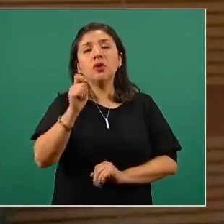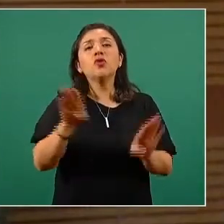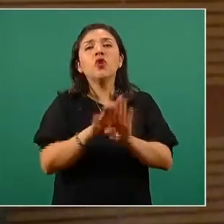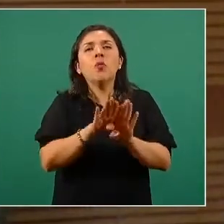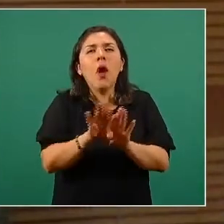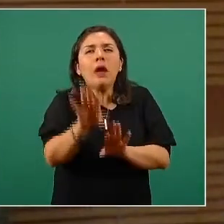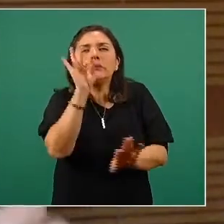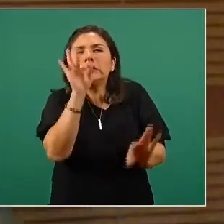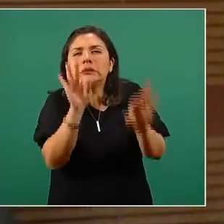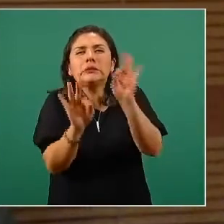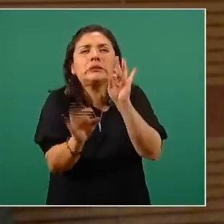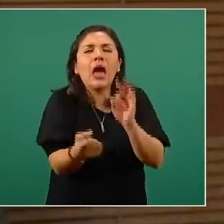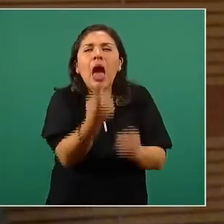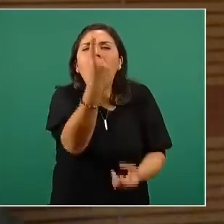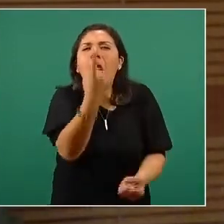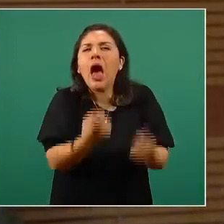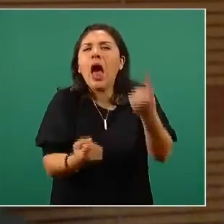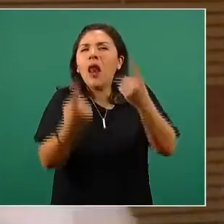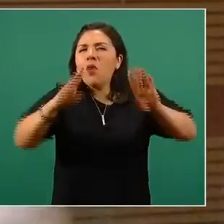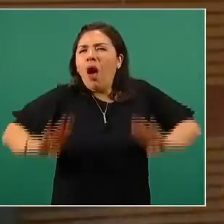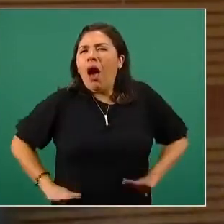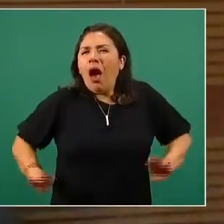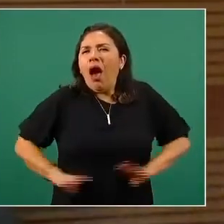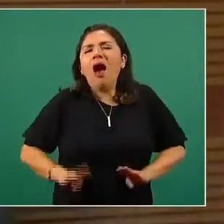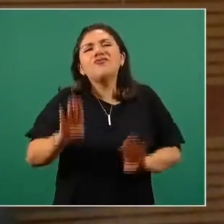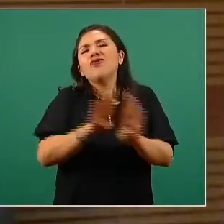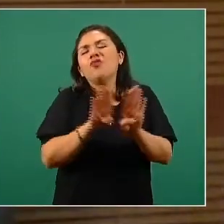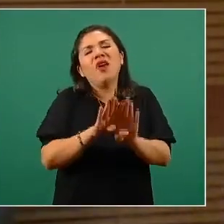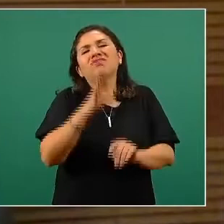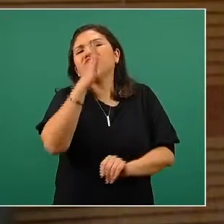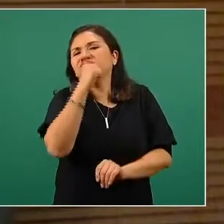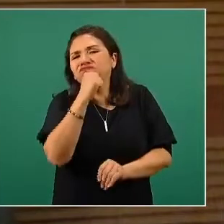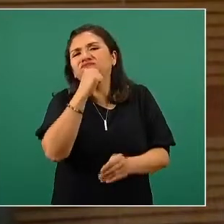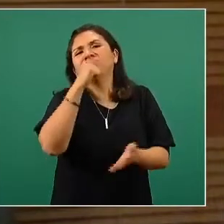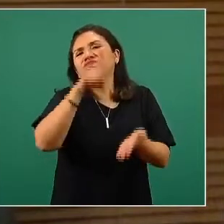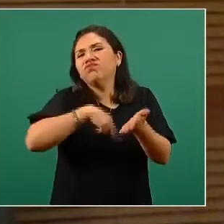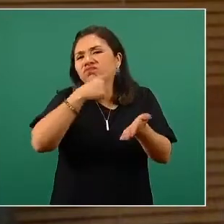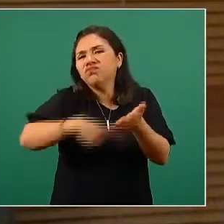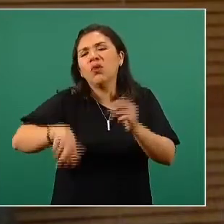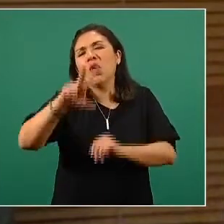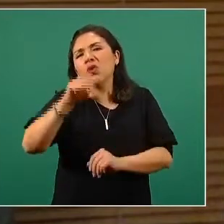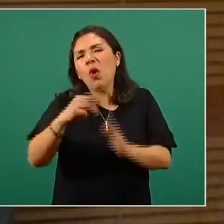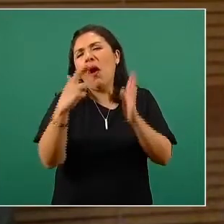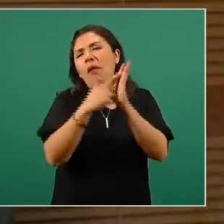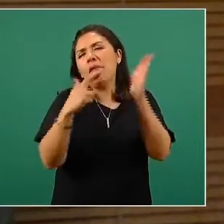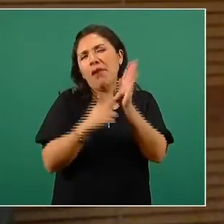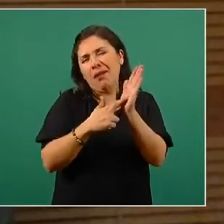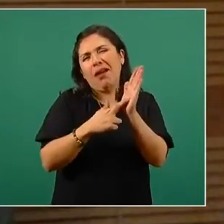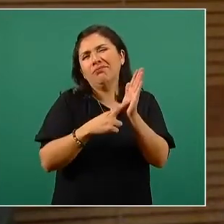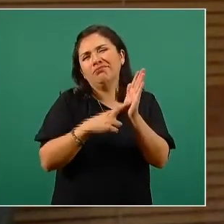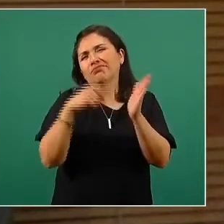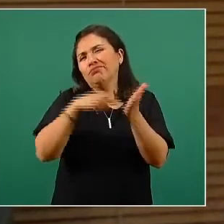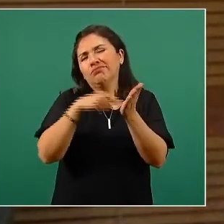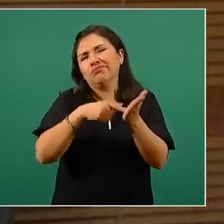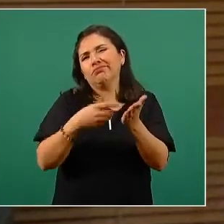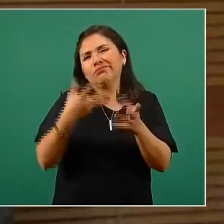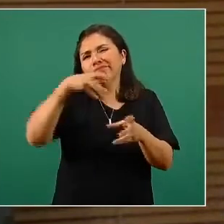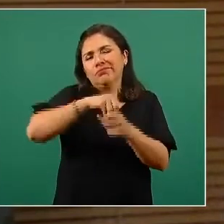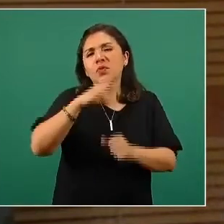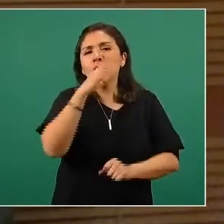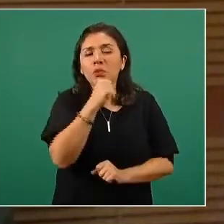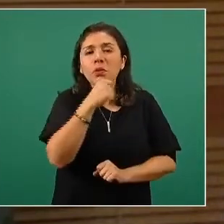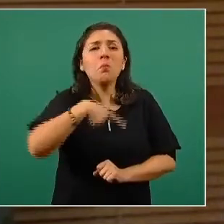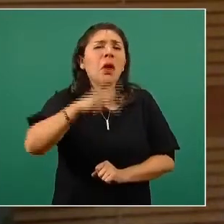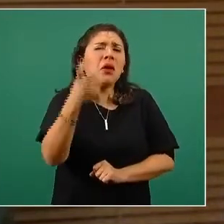encontrar algunos casos puntuales, excepciones que salen de la regla, pero realmente es importante que estos son